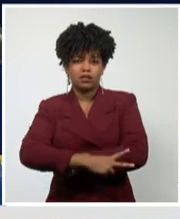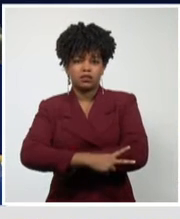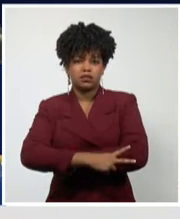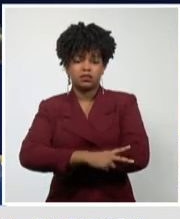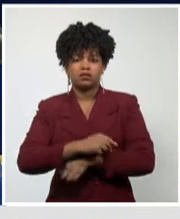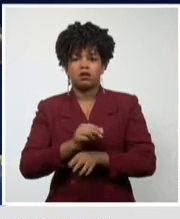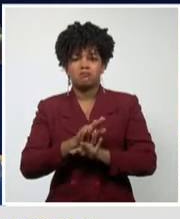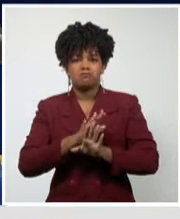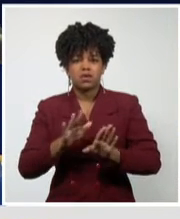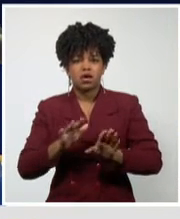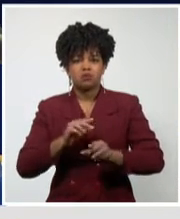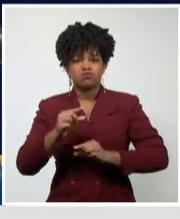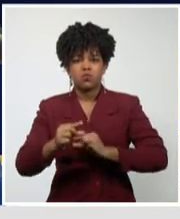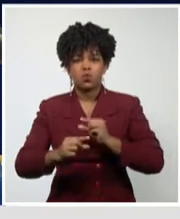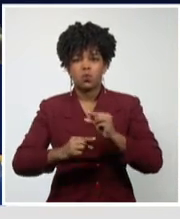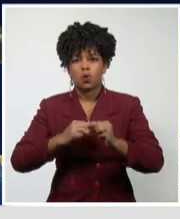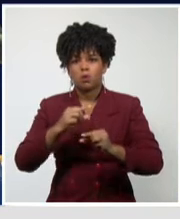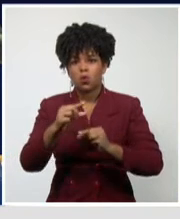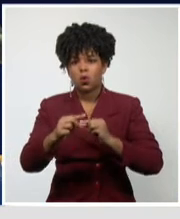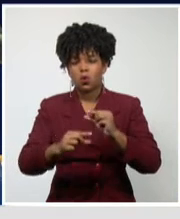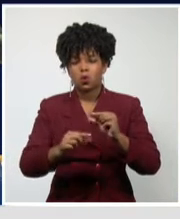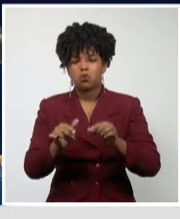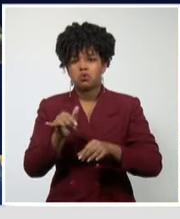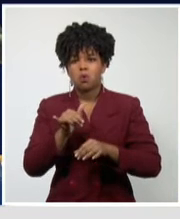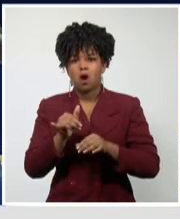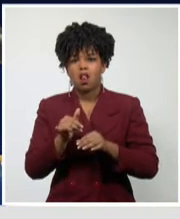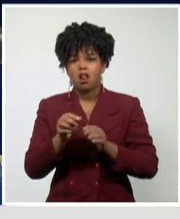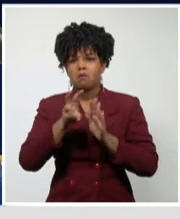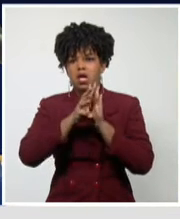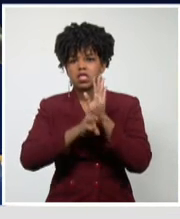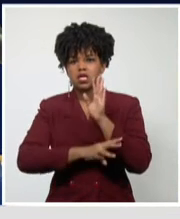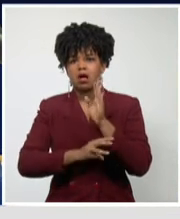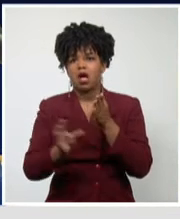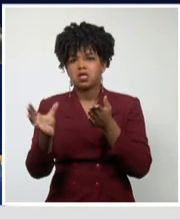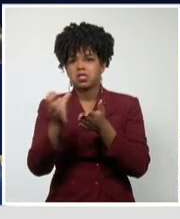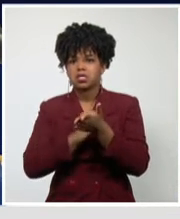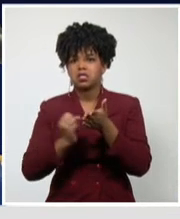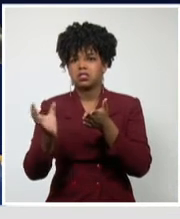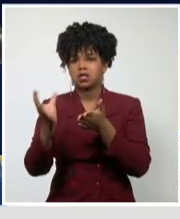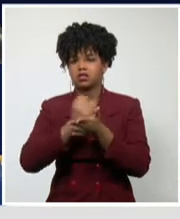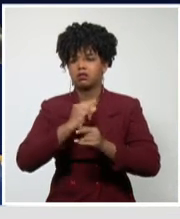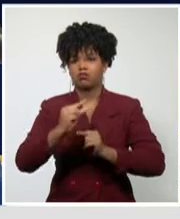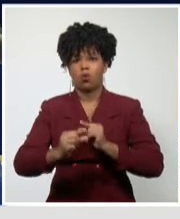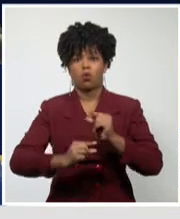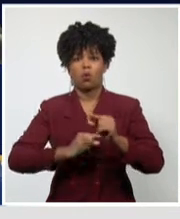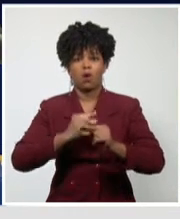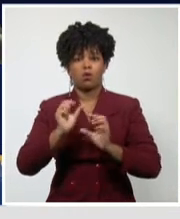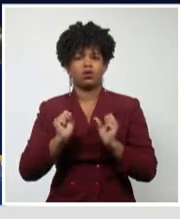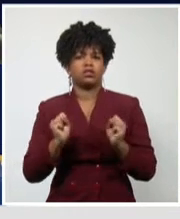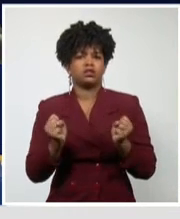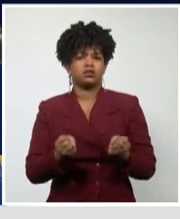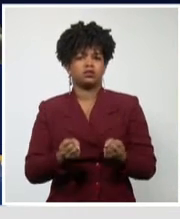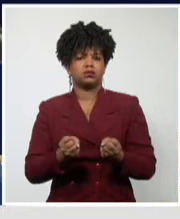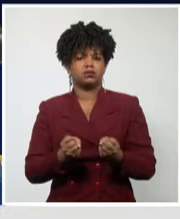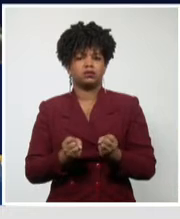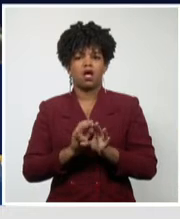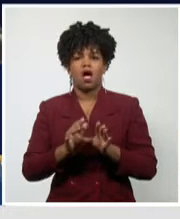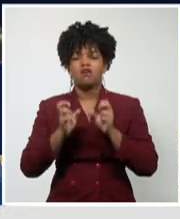ido desmontando las medidas de restricción, se han ido incorporando a la